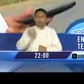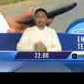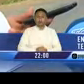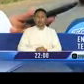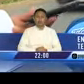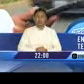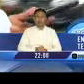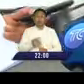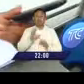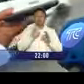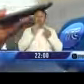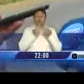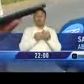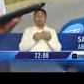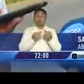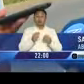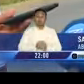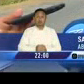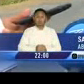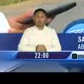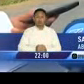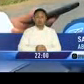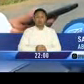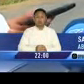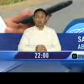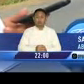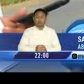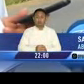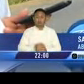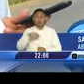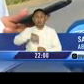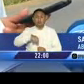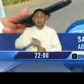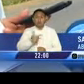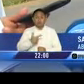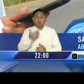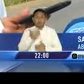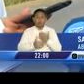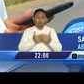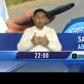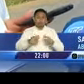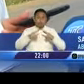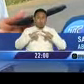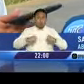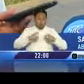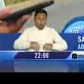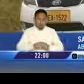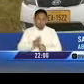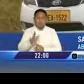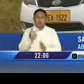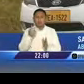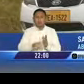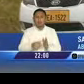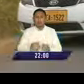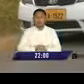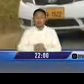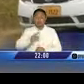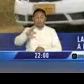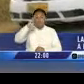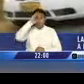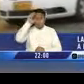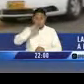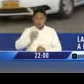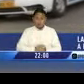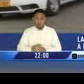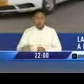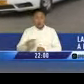Llegaron familiares. Realmente todavía estamos en el proceso de investigación para ver qué ha sucedido. La Policía Nacional espera